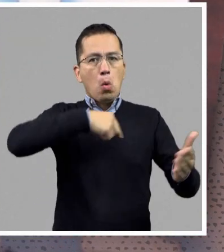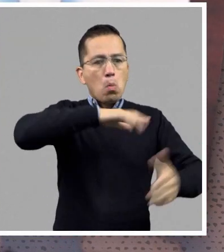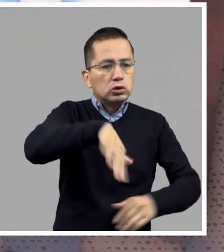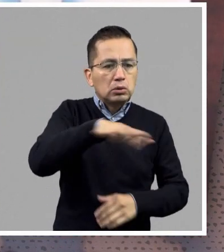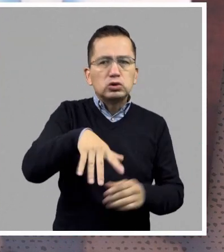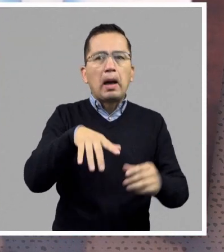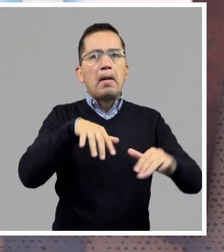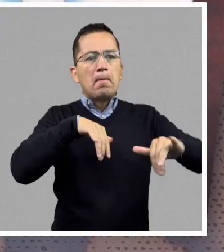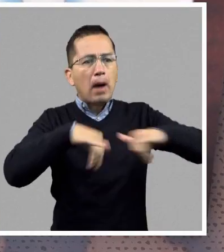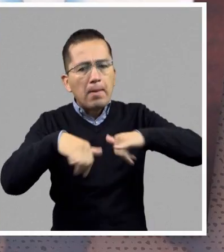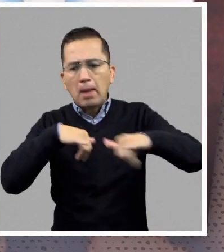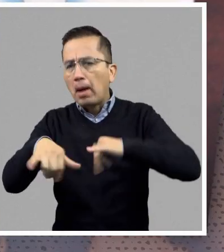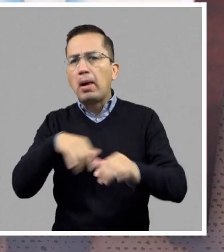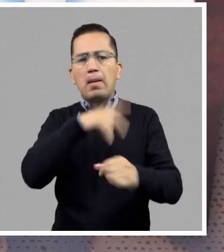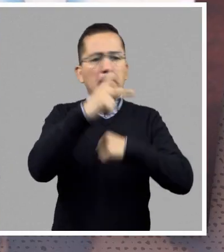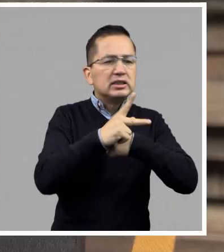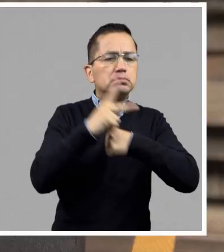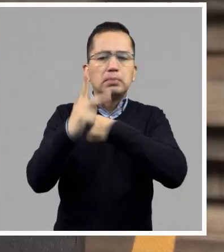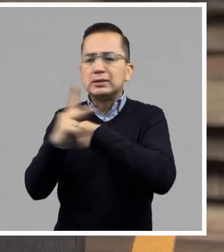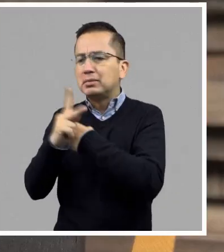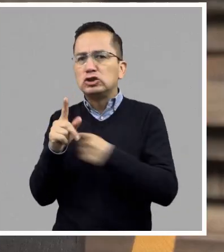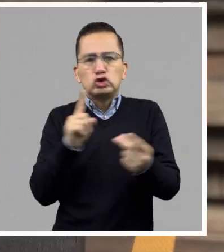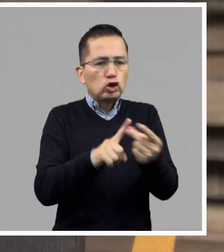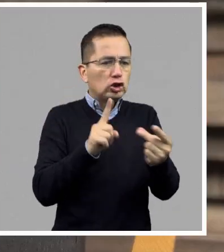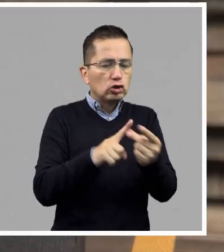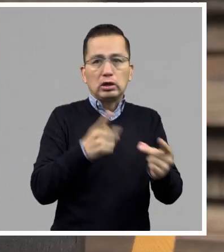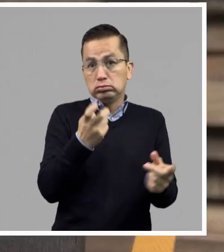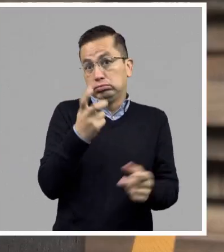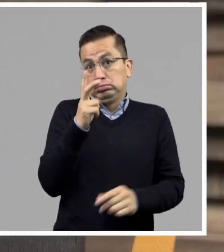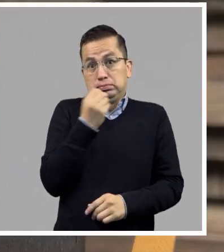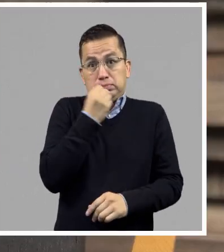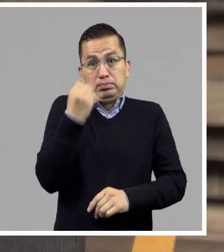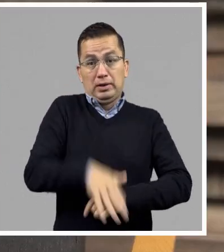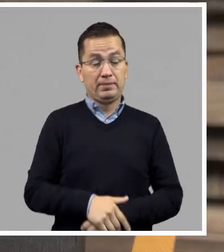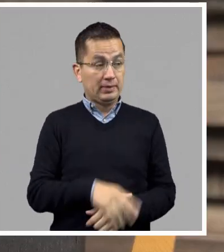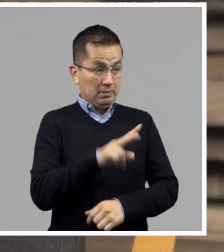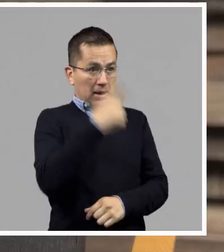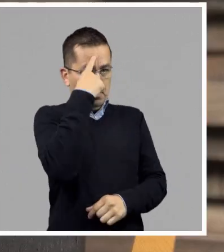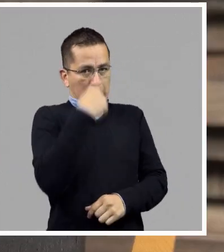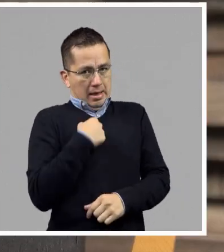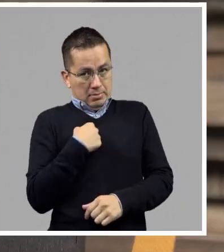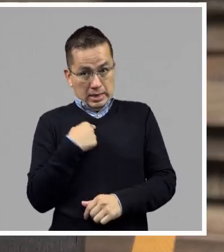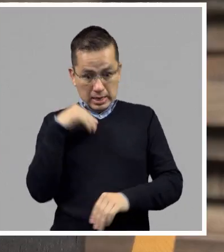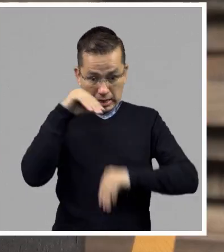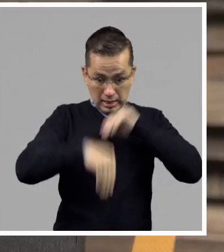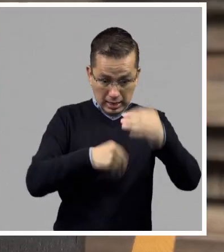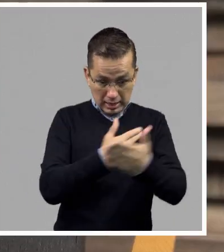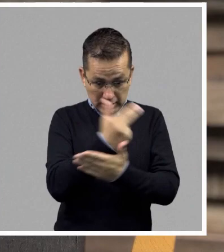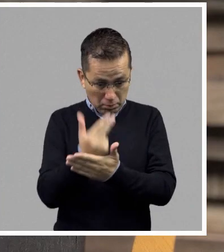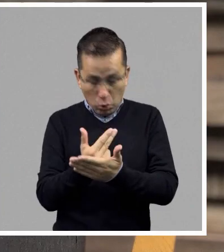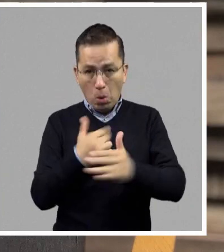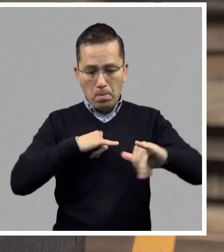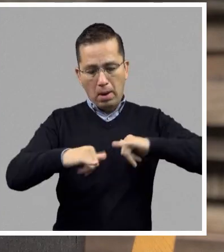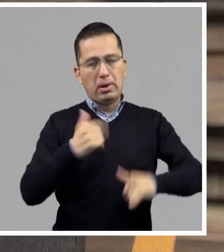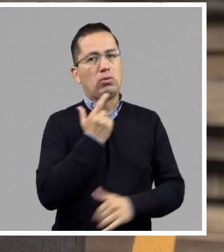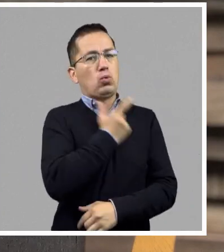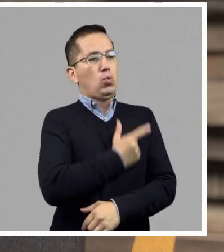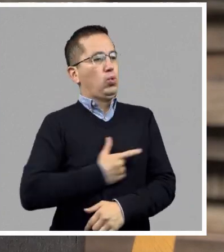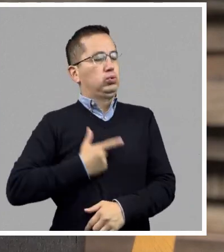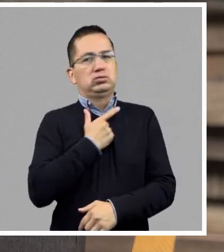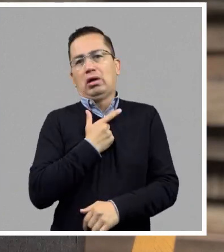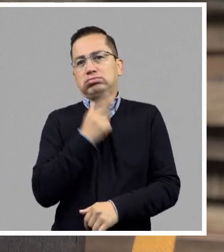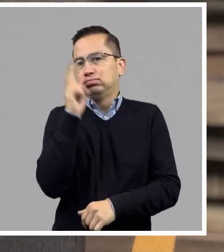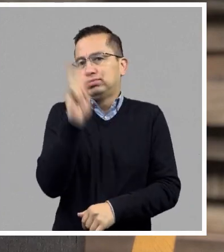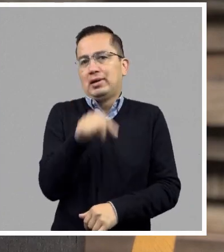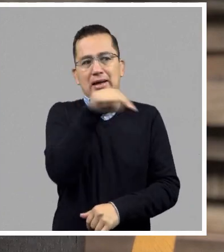no no sé A mí me sigue gustando los mapas de papel mucho por lo que me gusta que la revista me cargue mapas porque sé que los voy a ver en